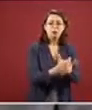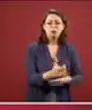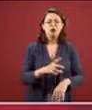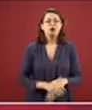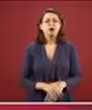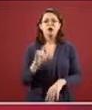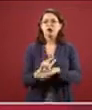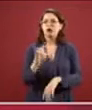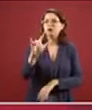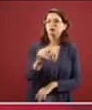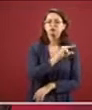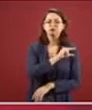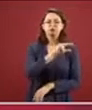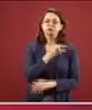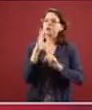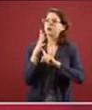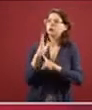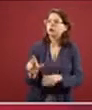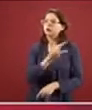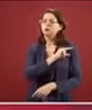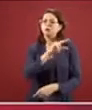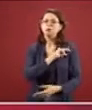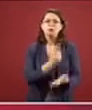avión particular, helicóptero.